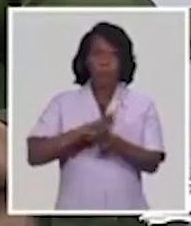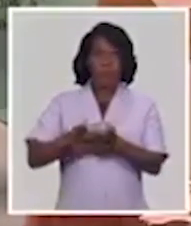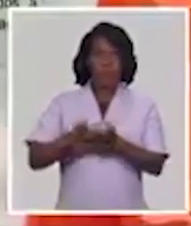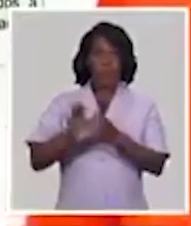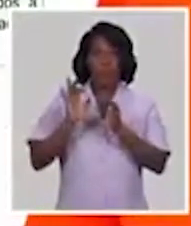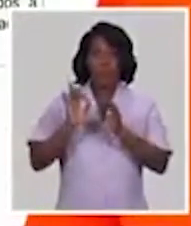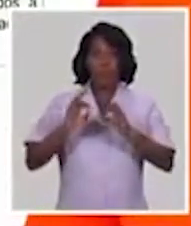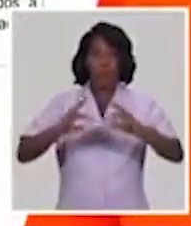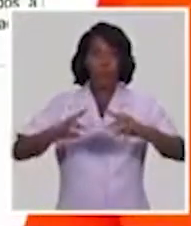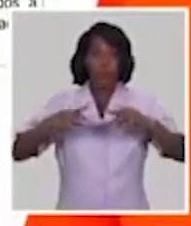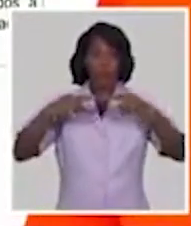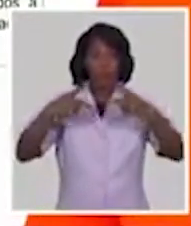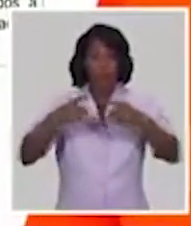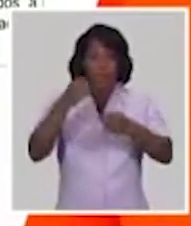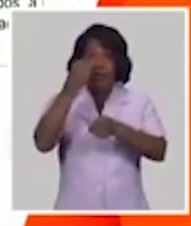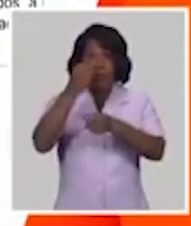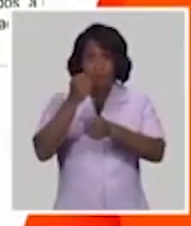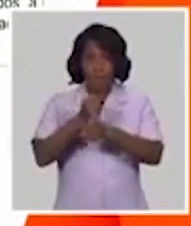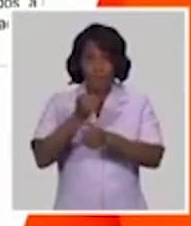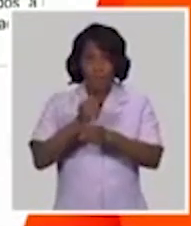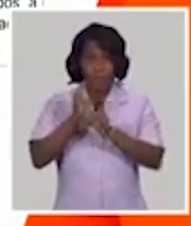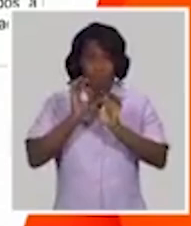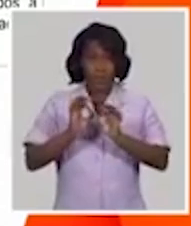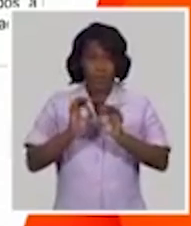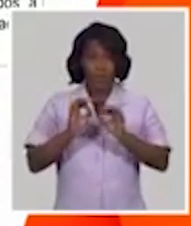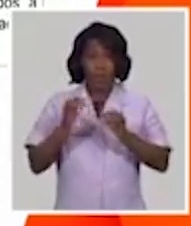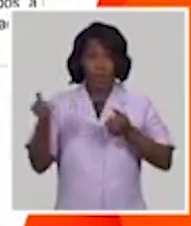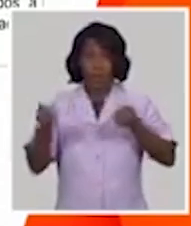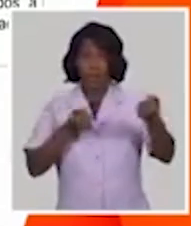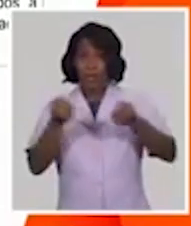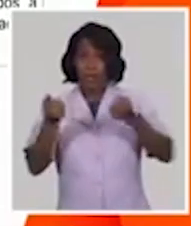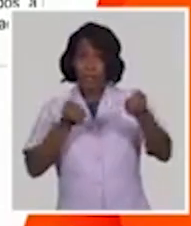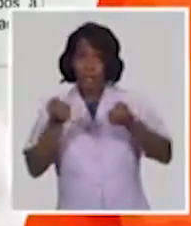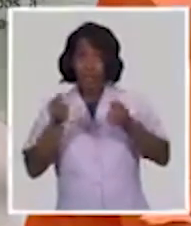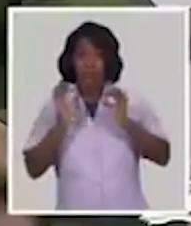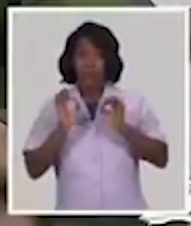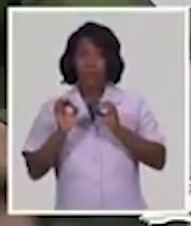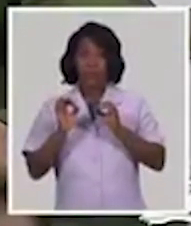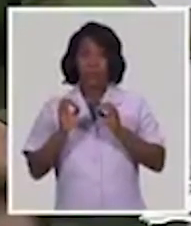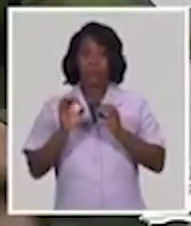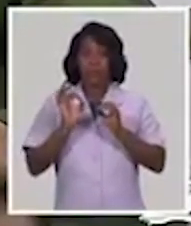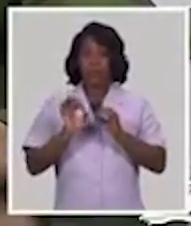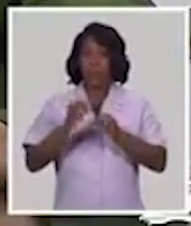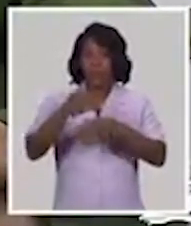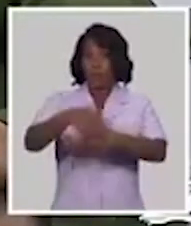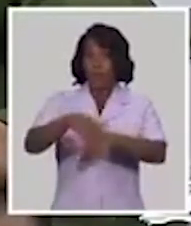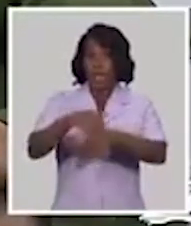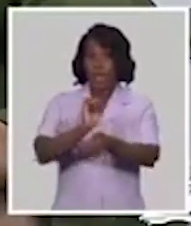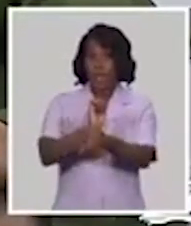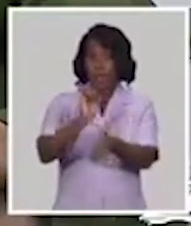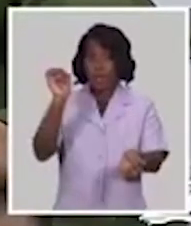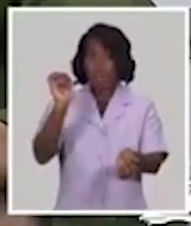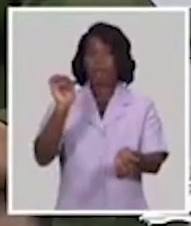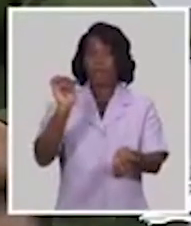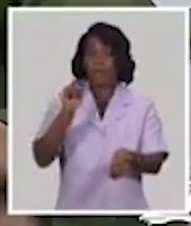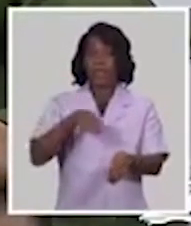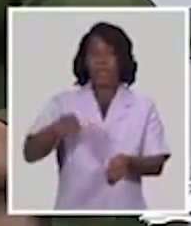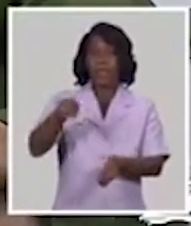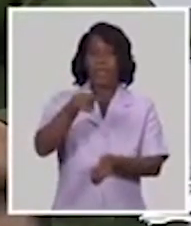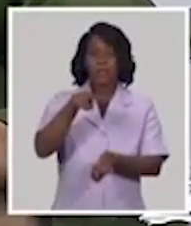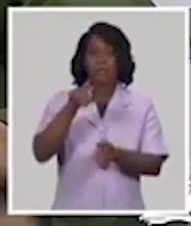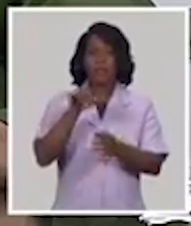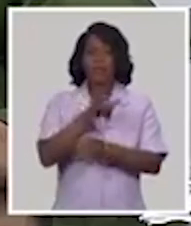libre. Hoy se han autorizado 26.200 vías libres en la ciudad a carros estatales de las